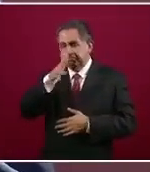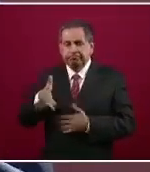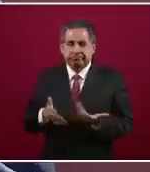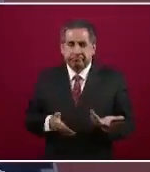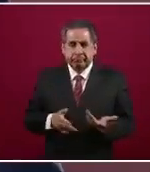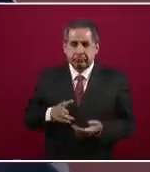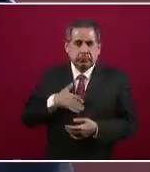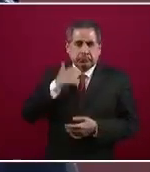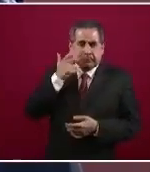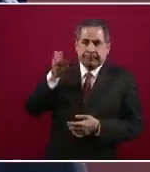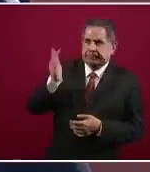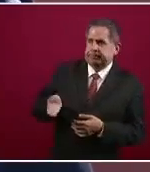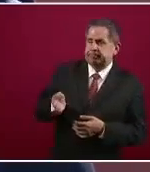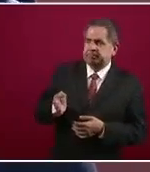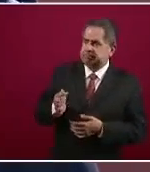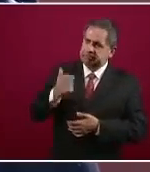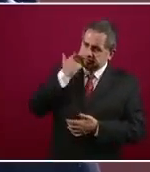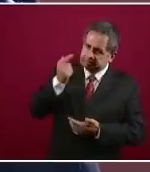aceptarlo